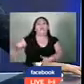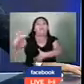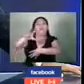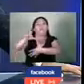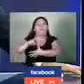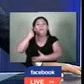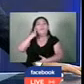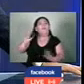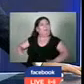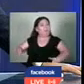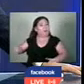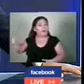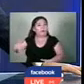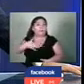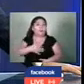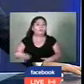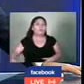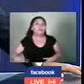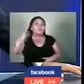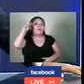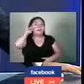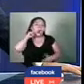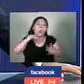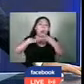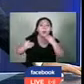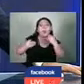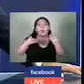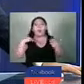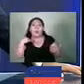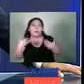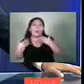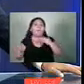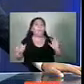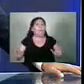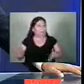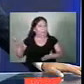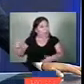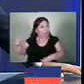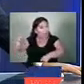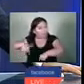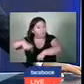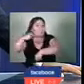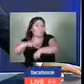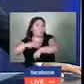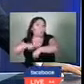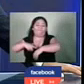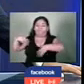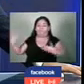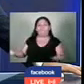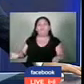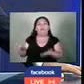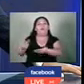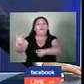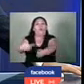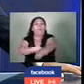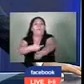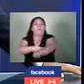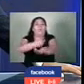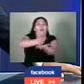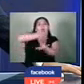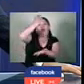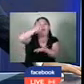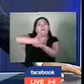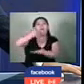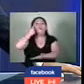escuchamos las declaraciones del presidente de la República, Nayib Bukele, quien en este momento está inaugurando la construcción del hospital veterinario.